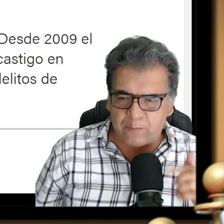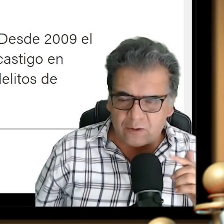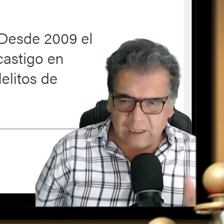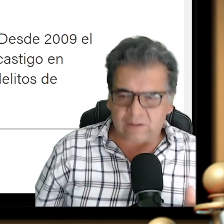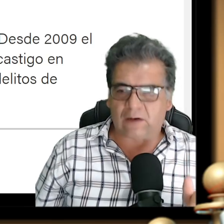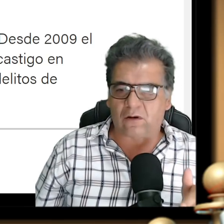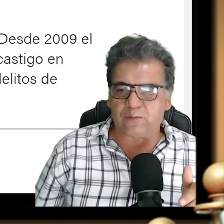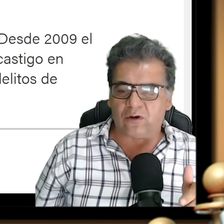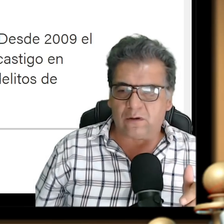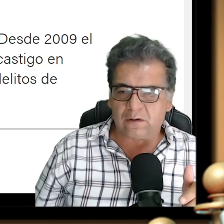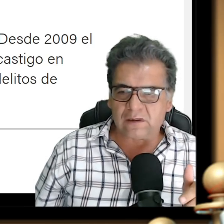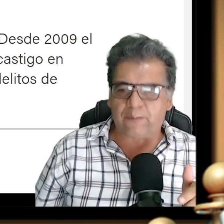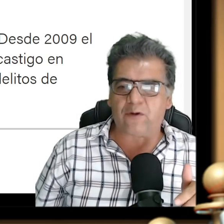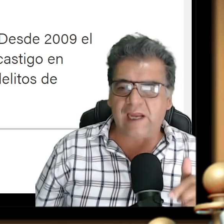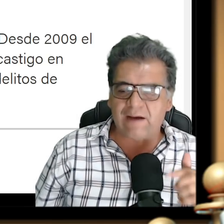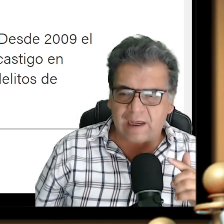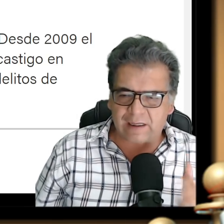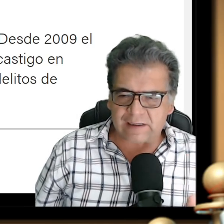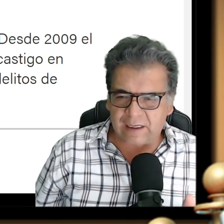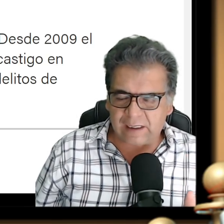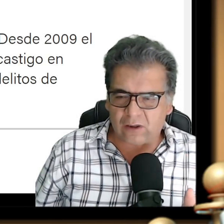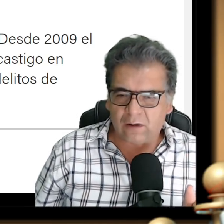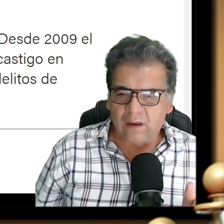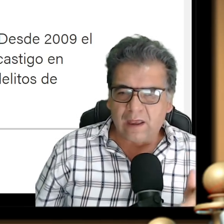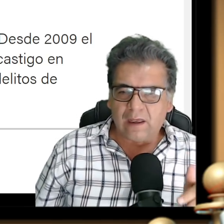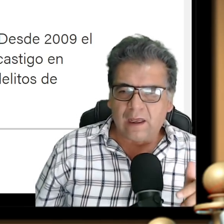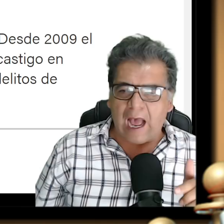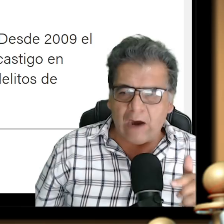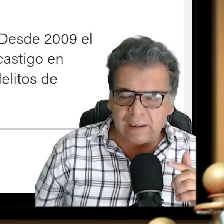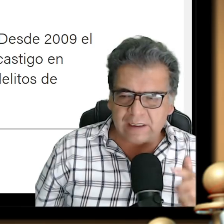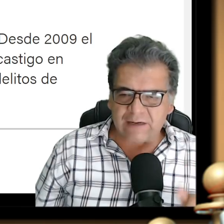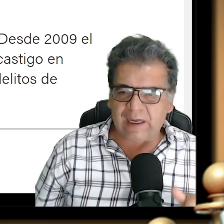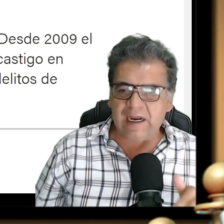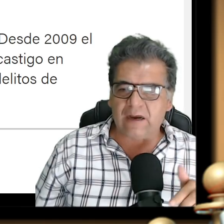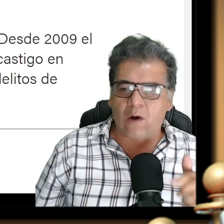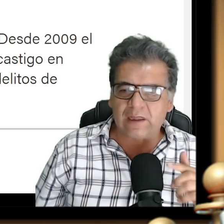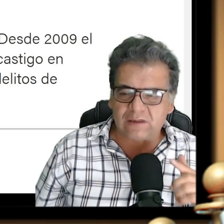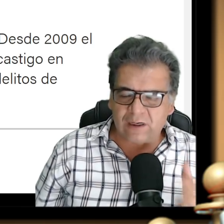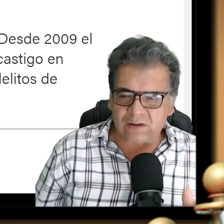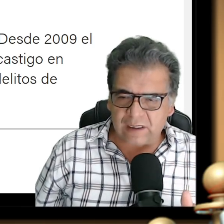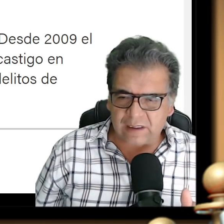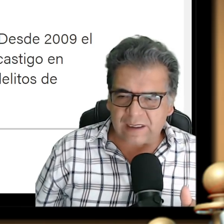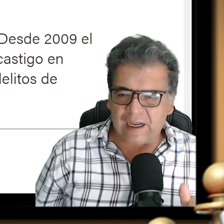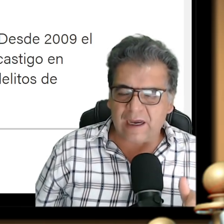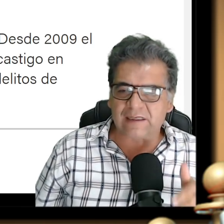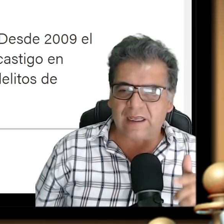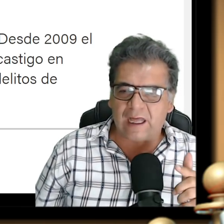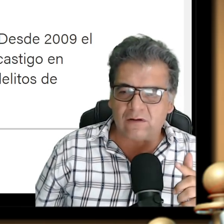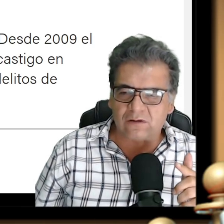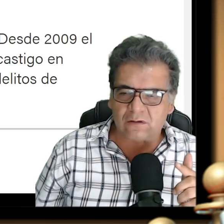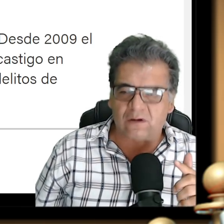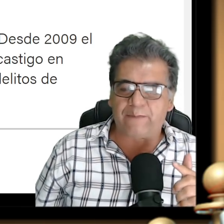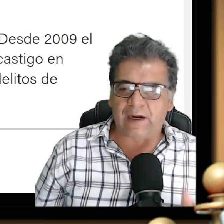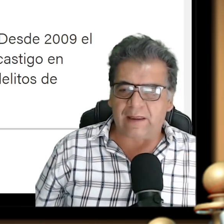estén podridos de corrupción, se podría hablar de ese delito. Ahorita se imaginan cuántos inocentes serían